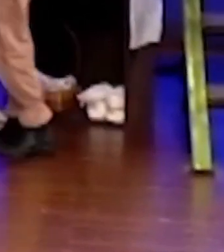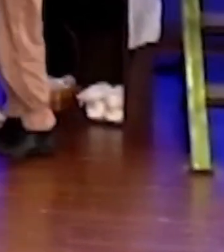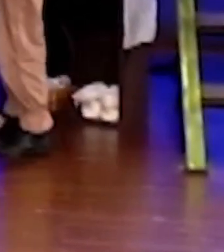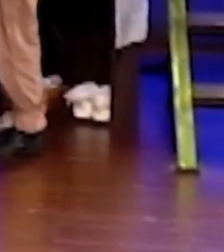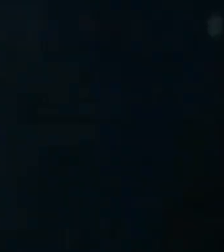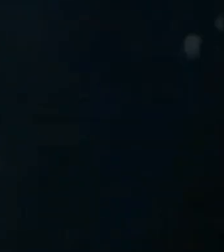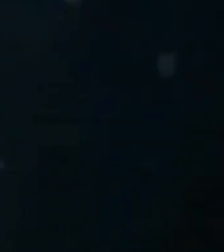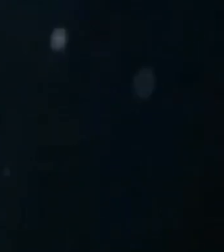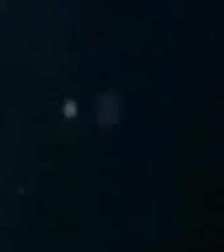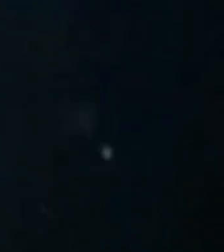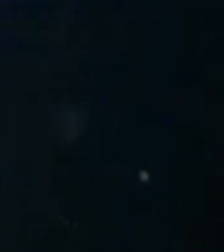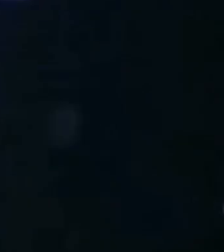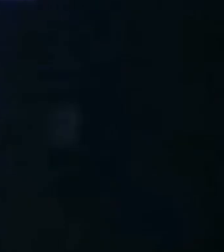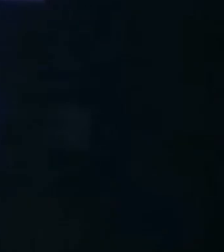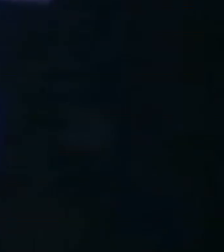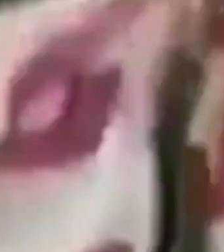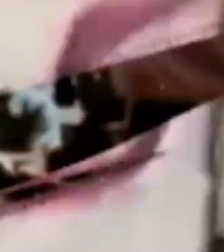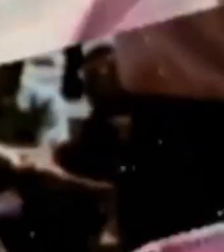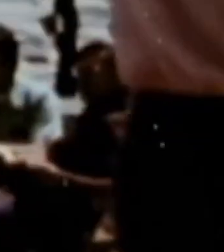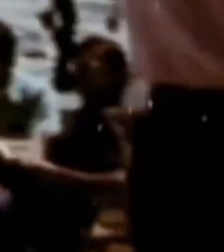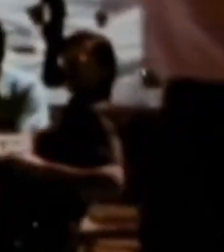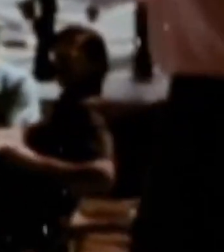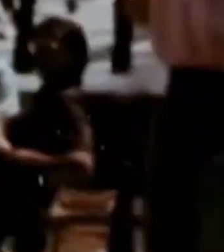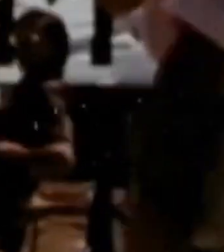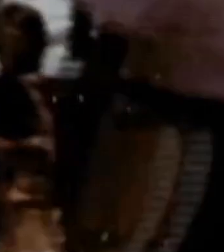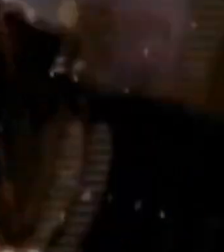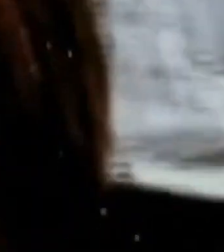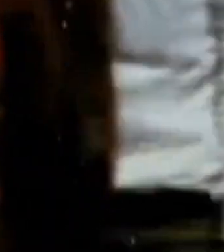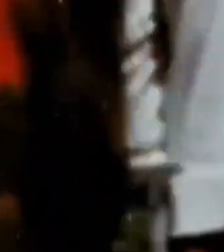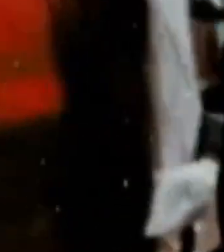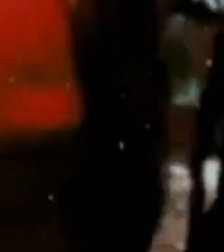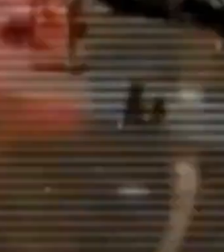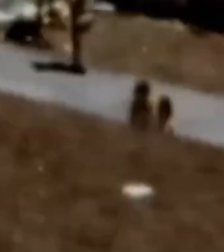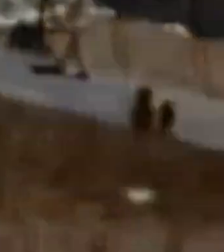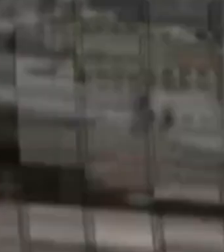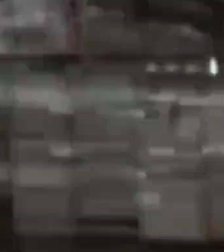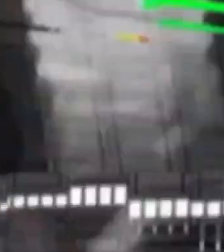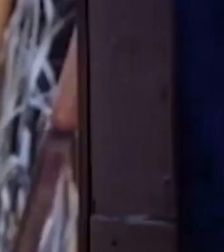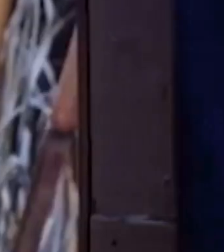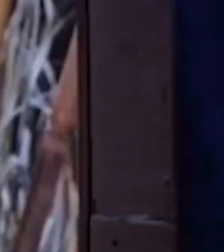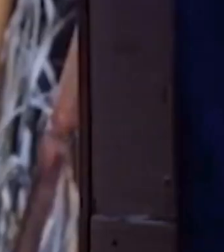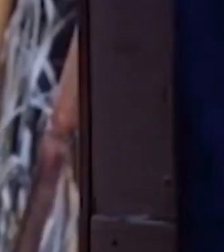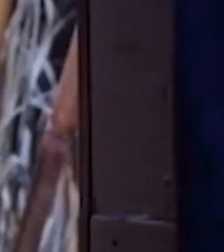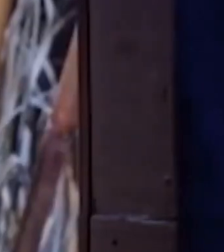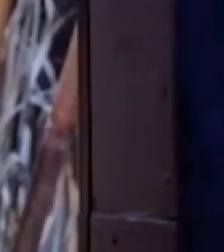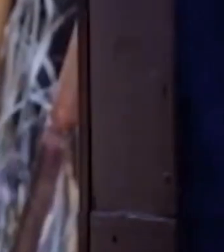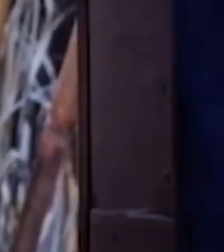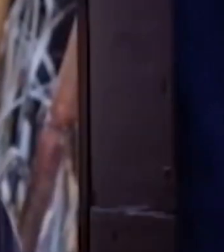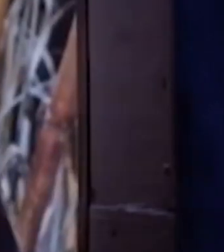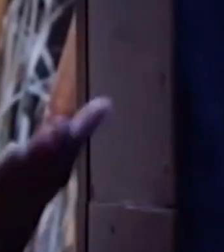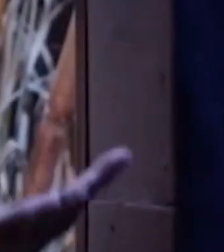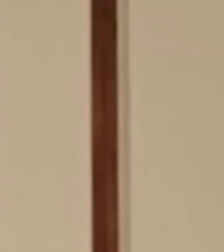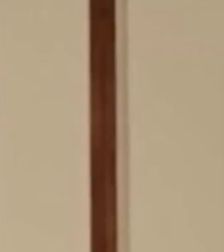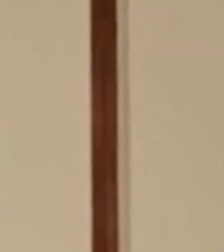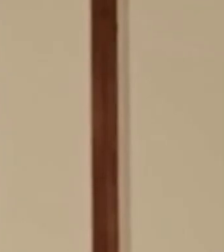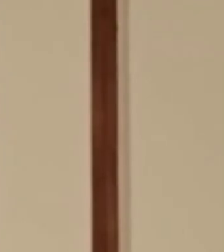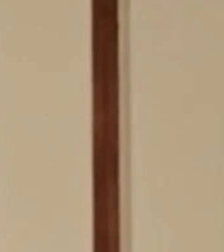su extraordinario aporte en las diferentes disciplinas artístico-culturales de Costa Rica.